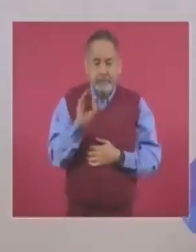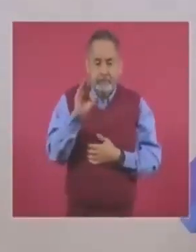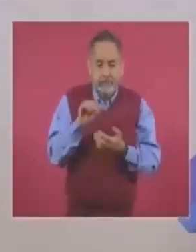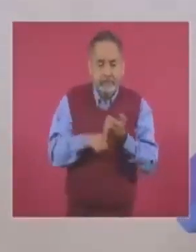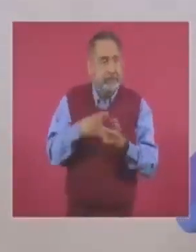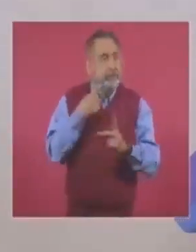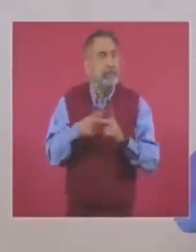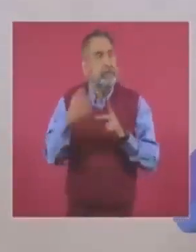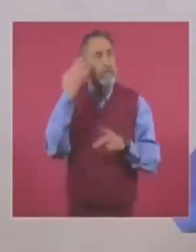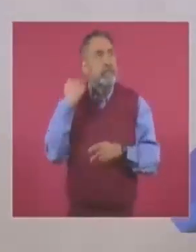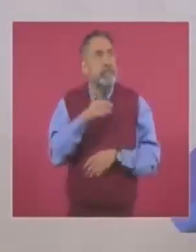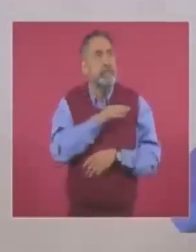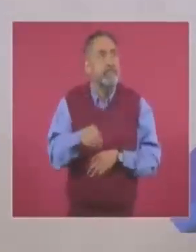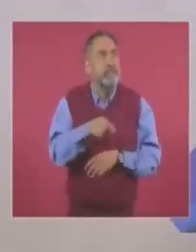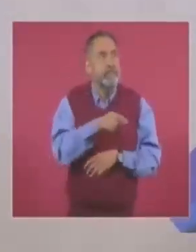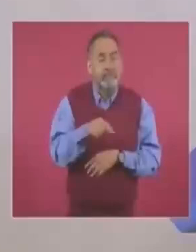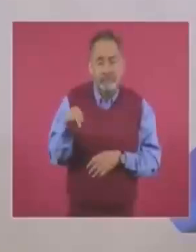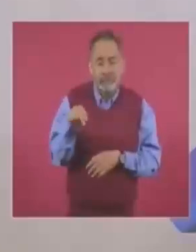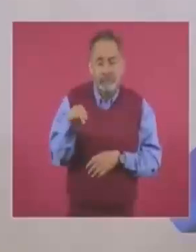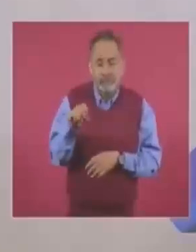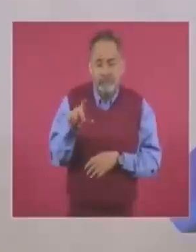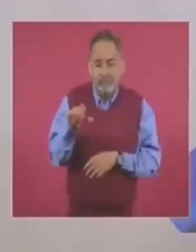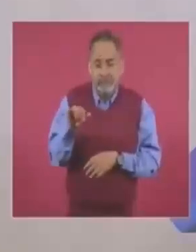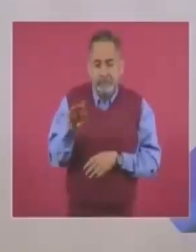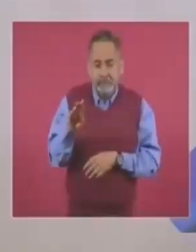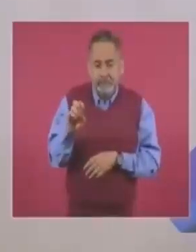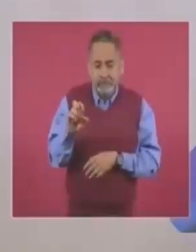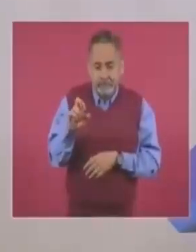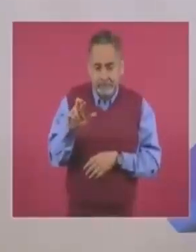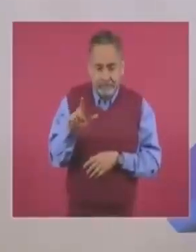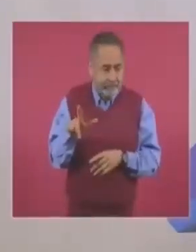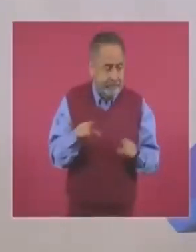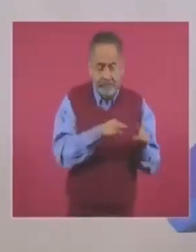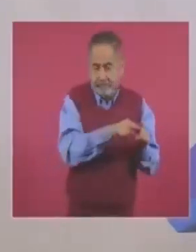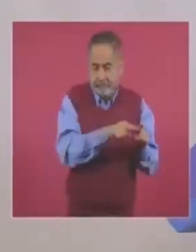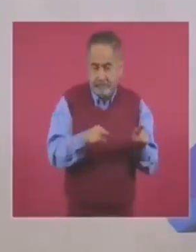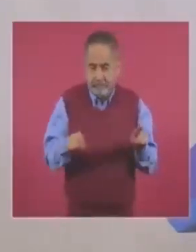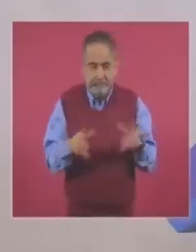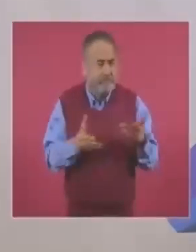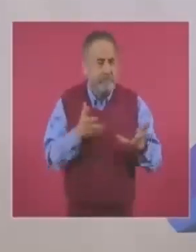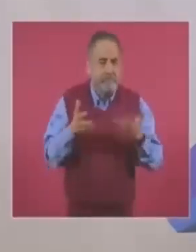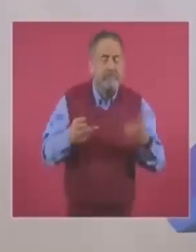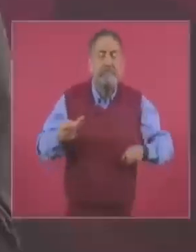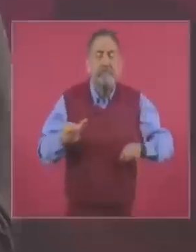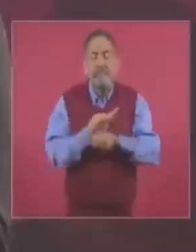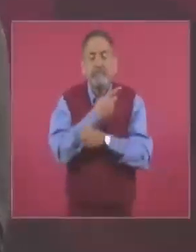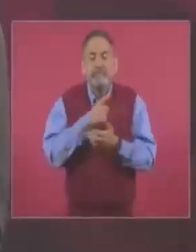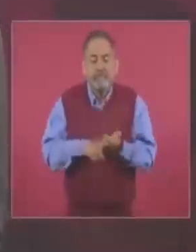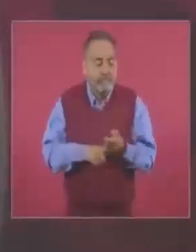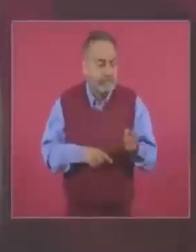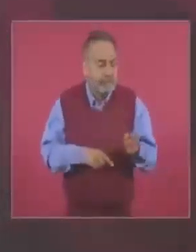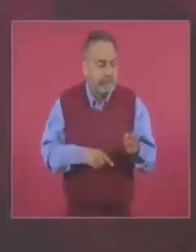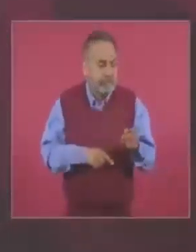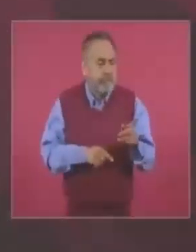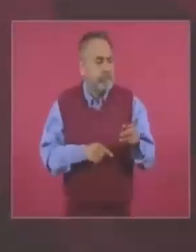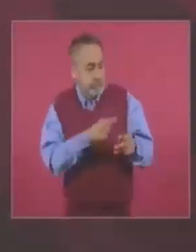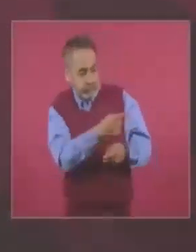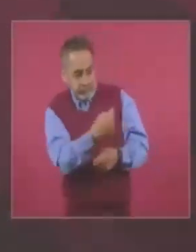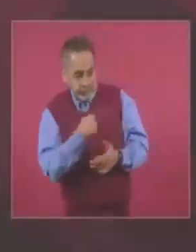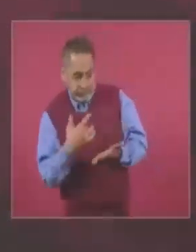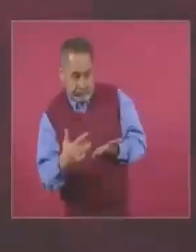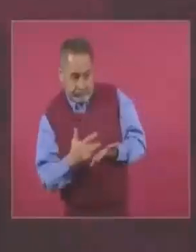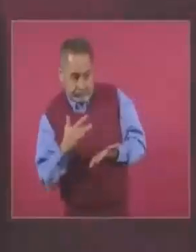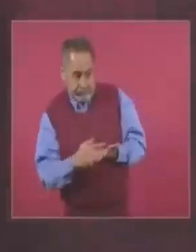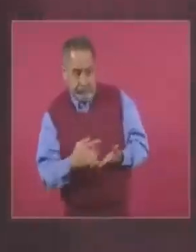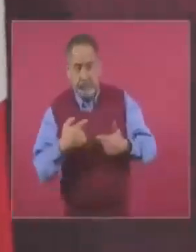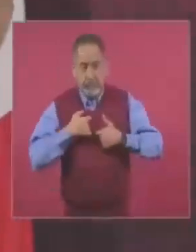tienen estos ministros, estos jueces y estos magistrados. El presidente López Obrador prácticamente lo que dice en